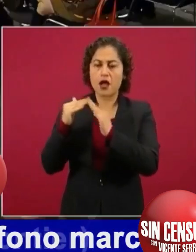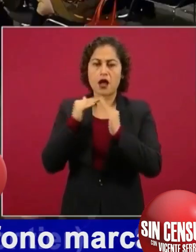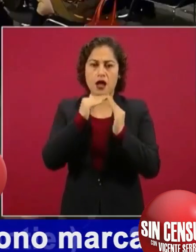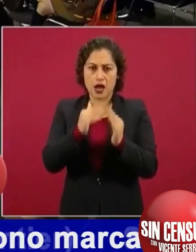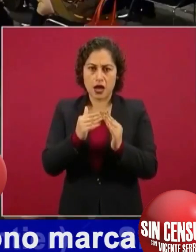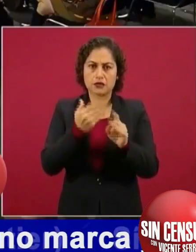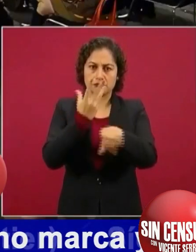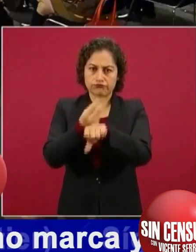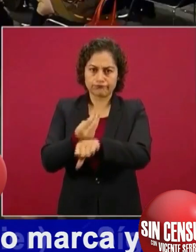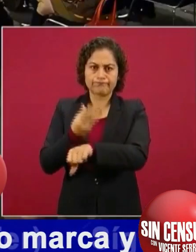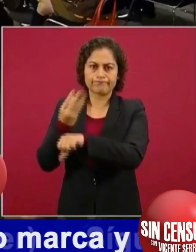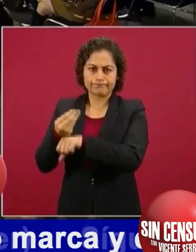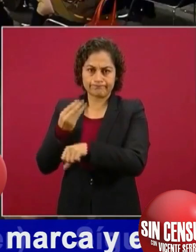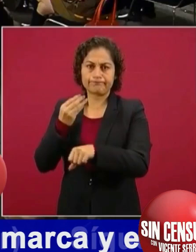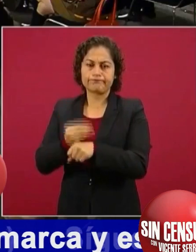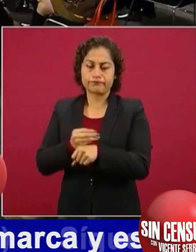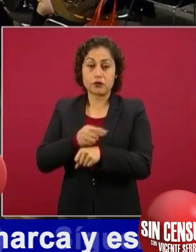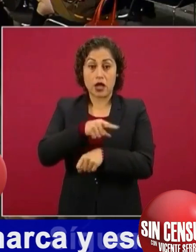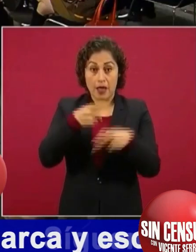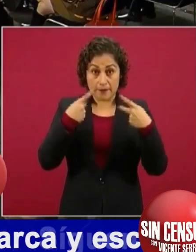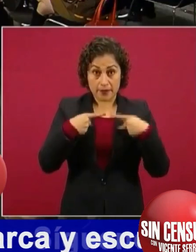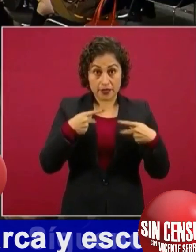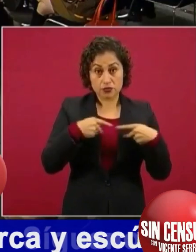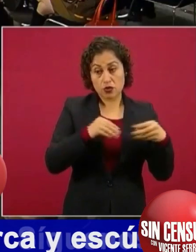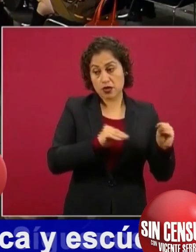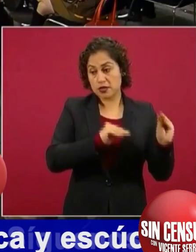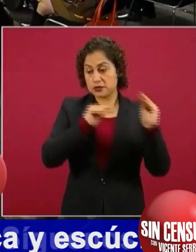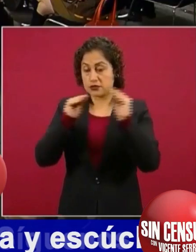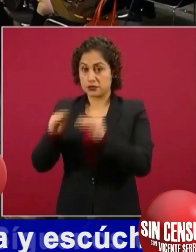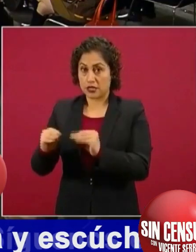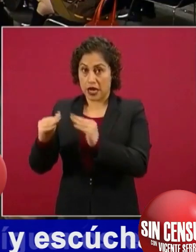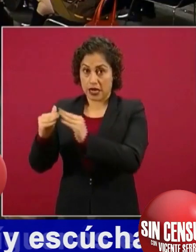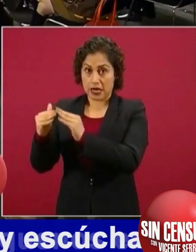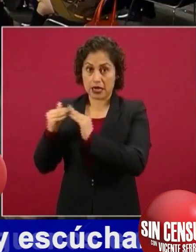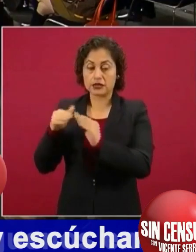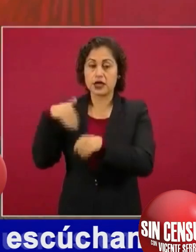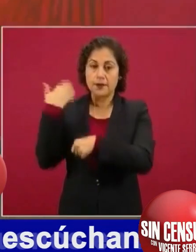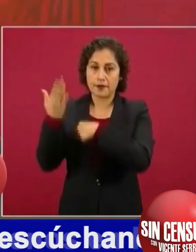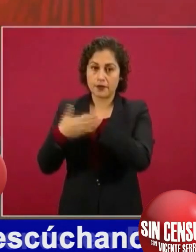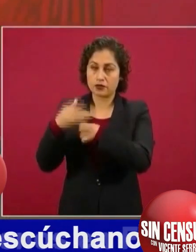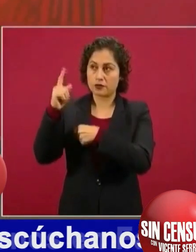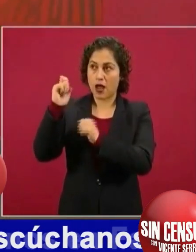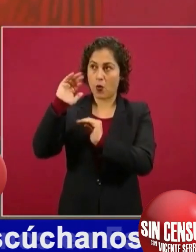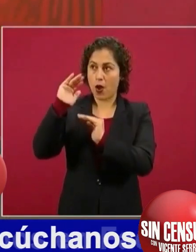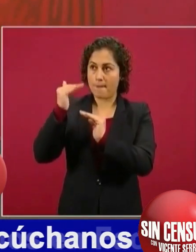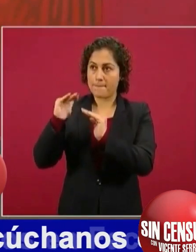gente ocupe de nuevo sus viviendas, cuando empiece a bajar el agua. Ya está bajando